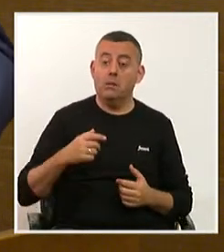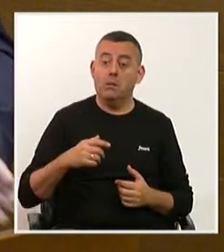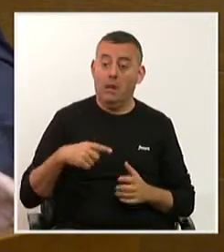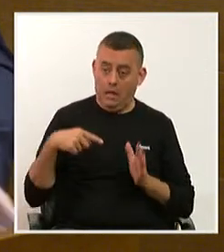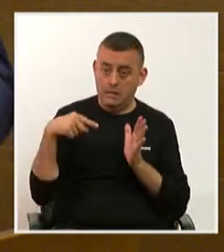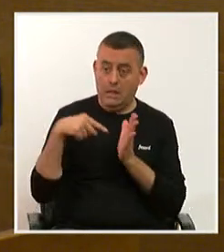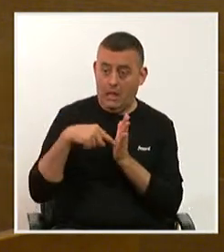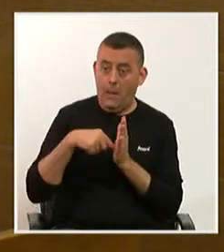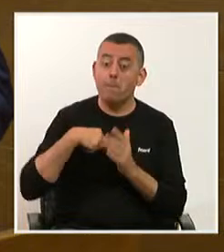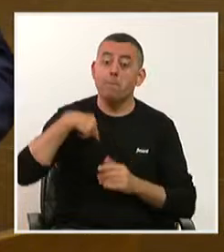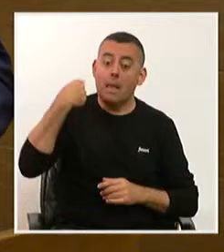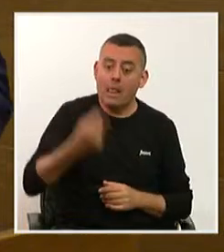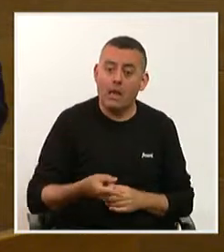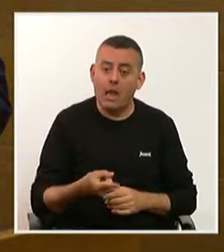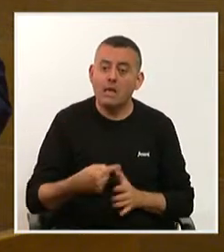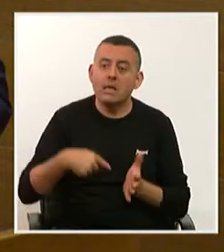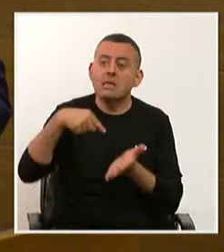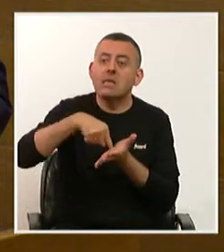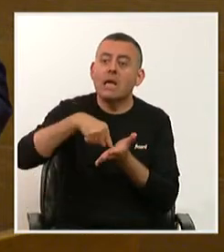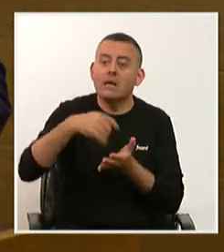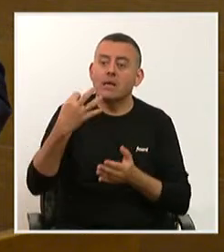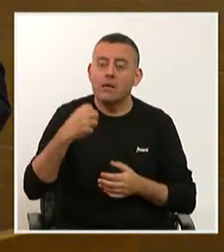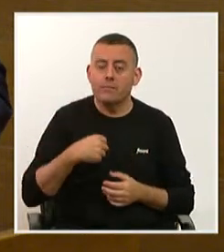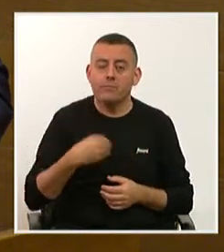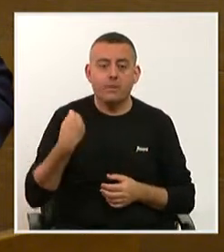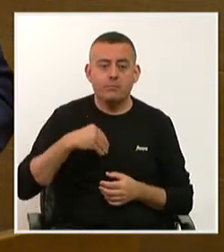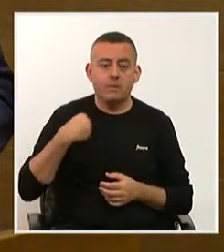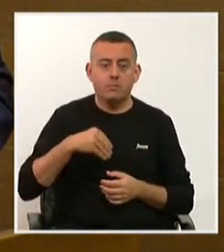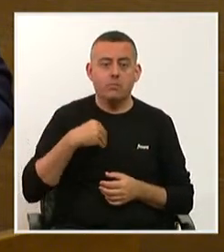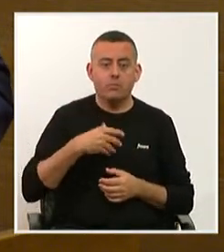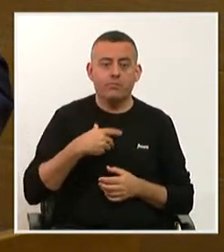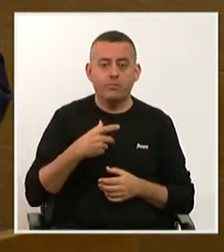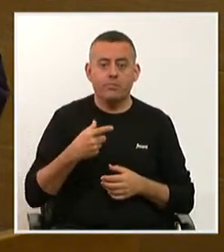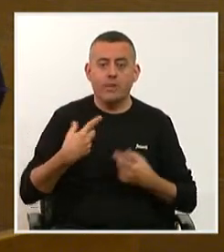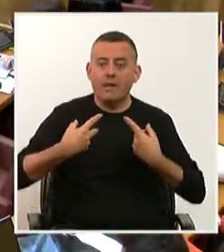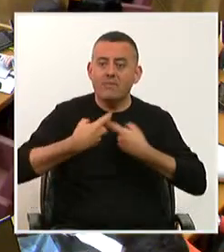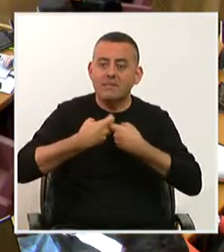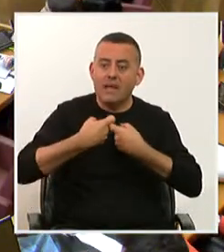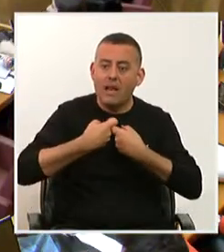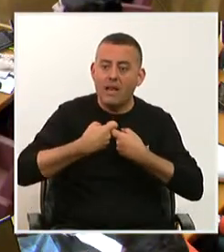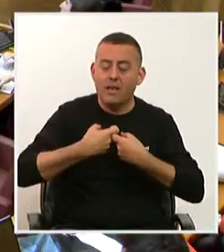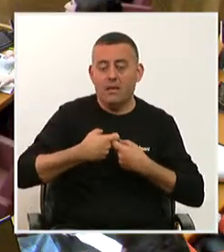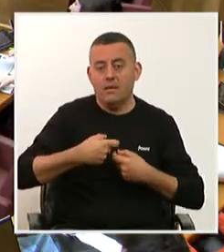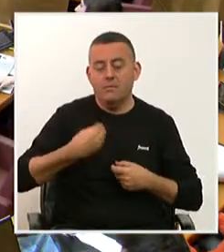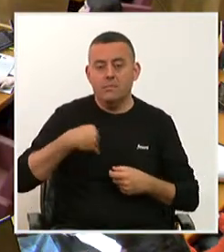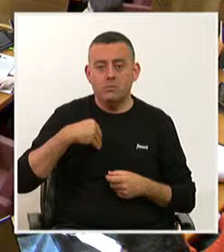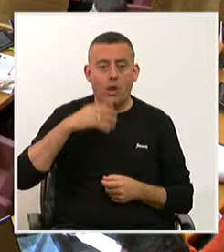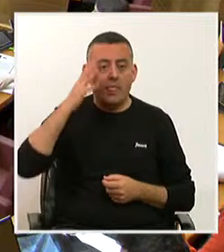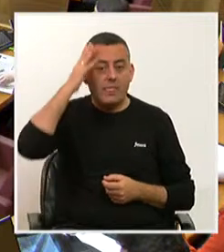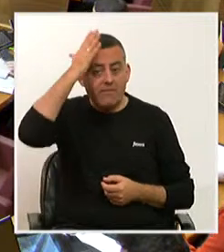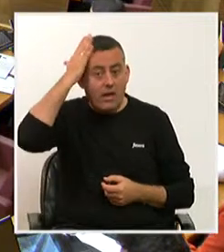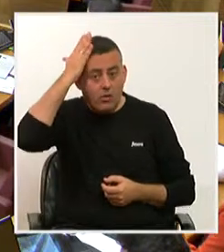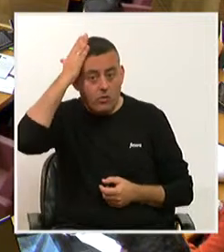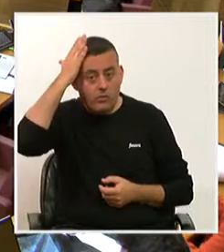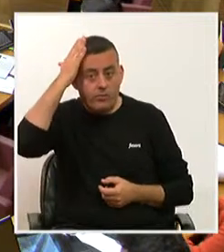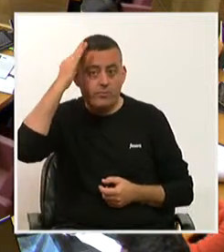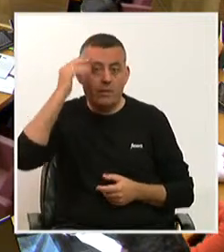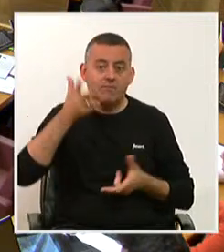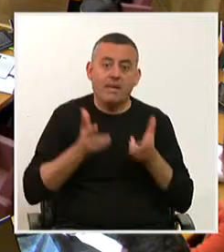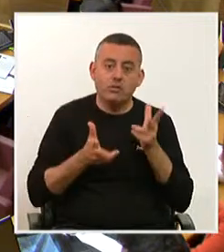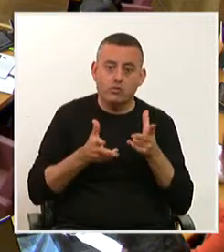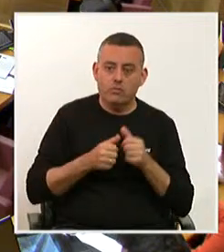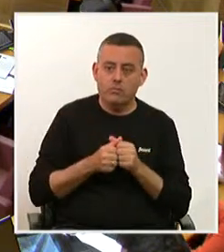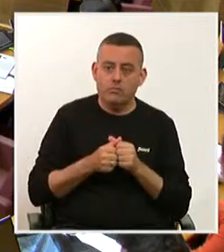un régimen fiscal igual que el concierto Vasco y Navarro y todos sabemos que eso sería la